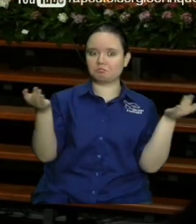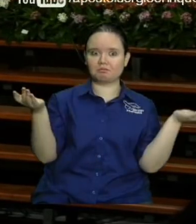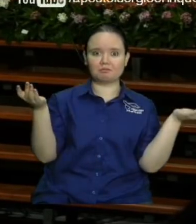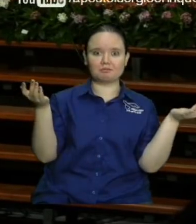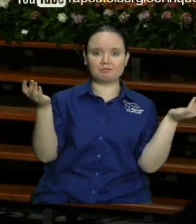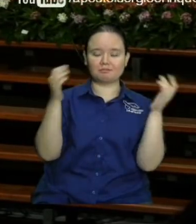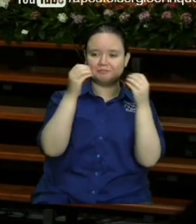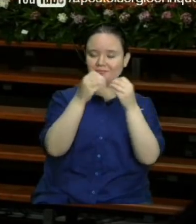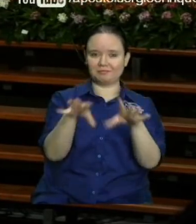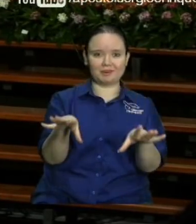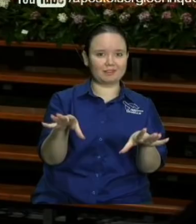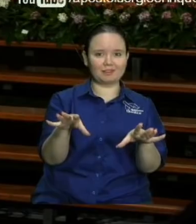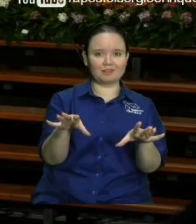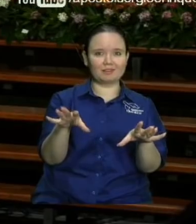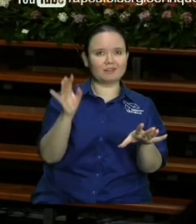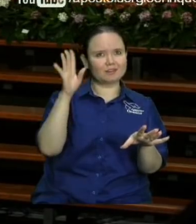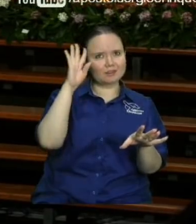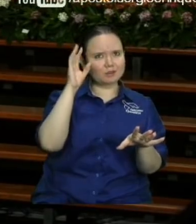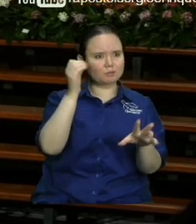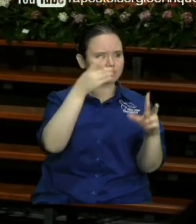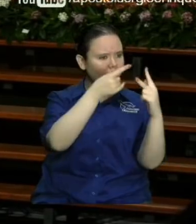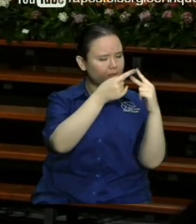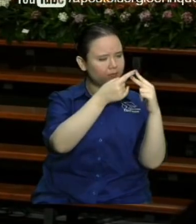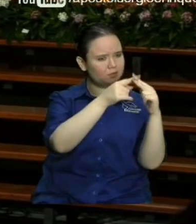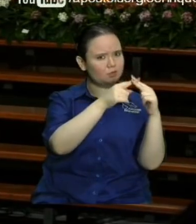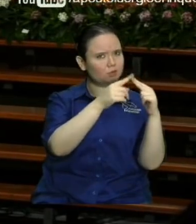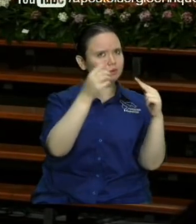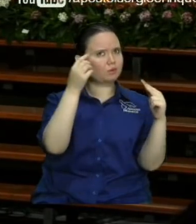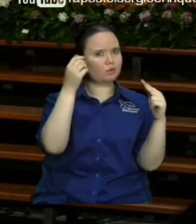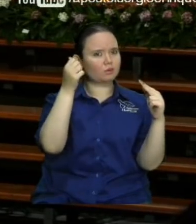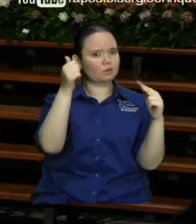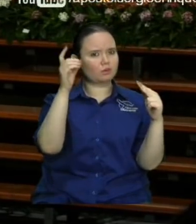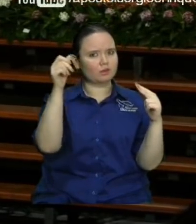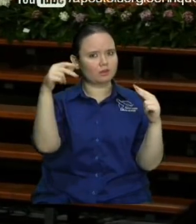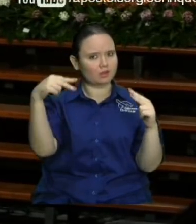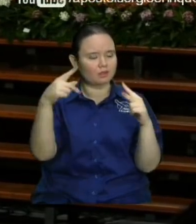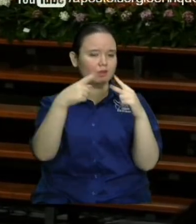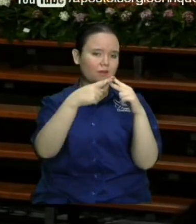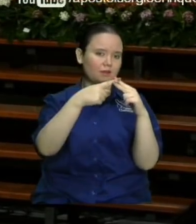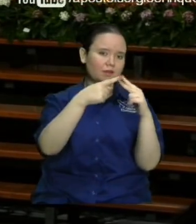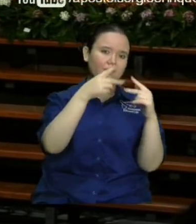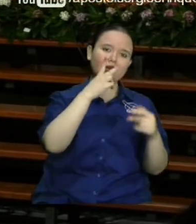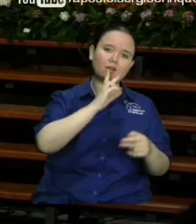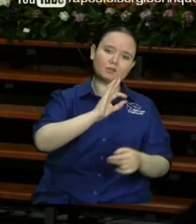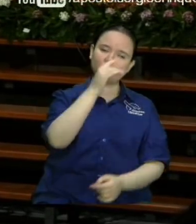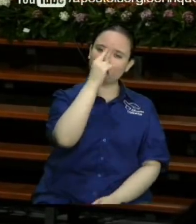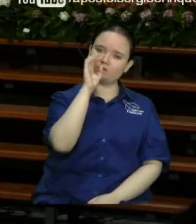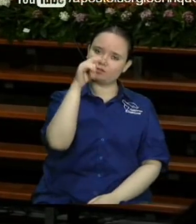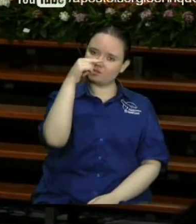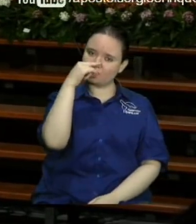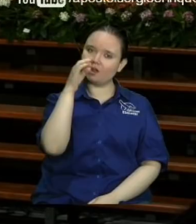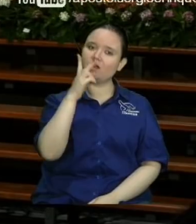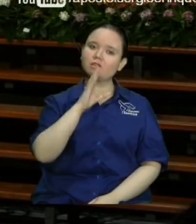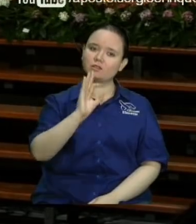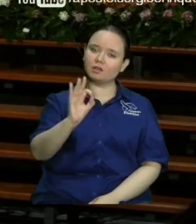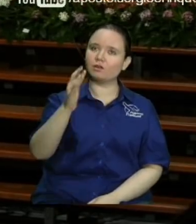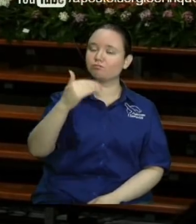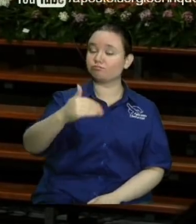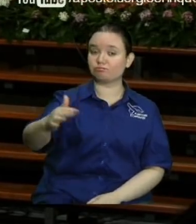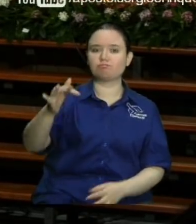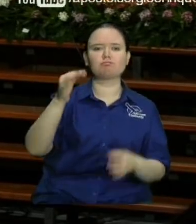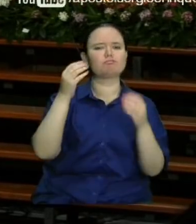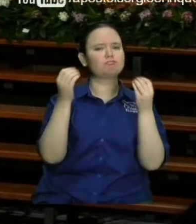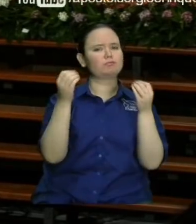¿Por qué? Porque empezó que Adán engendró a Set. Y Set engendró aquí y un montón de